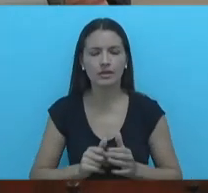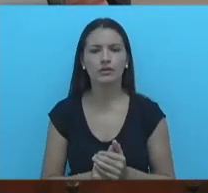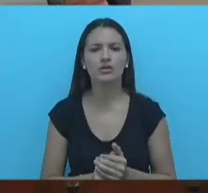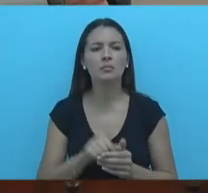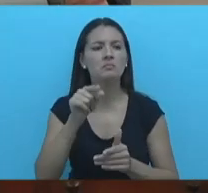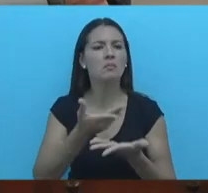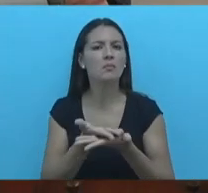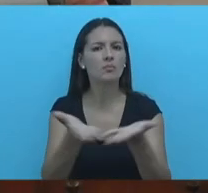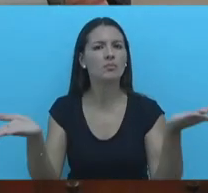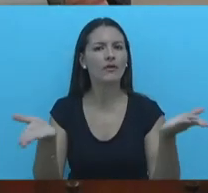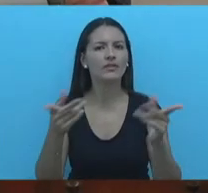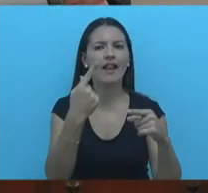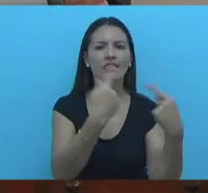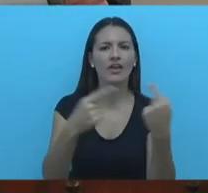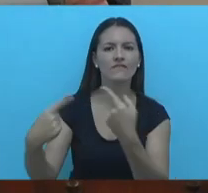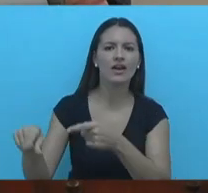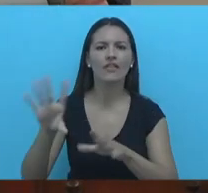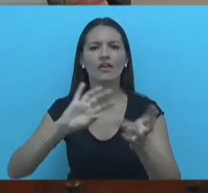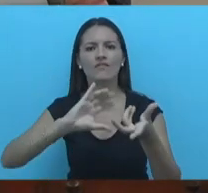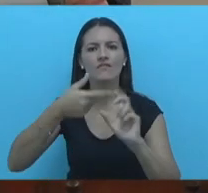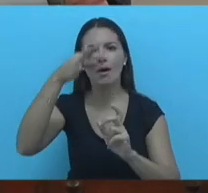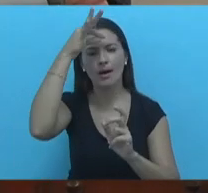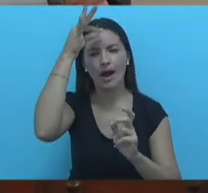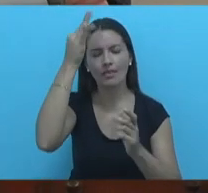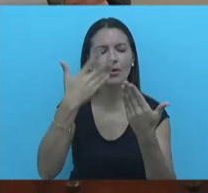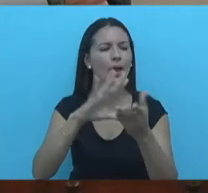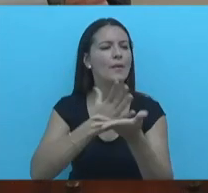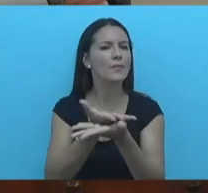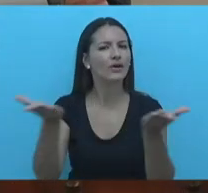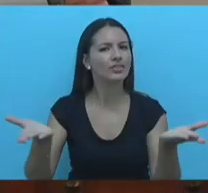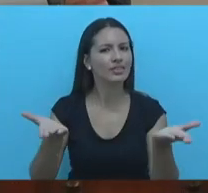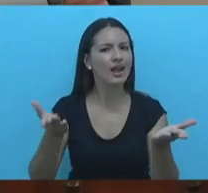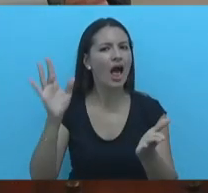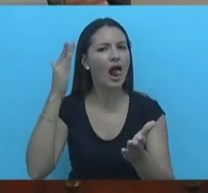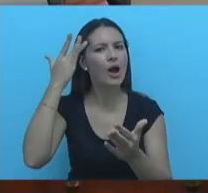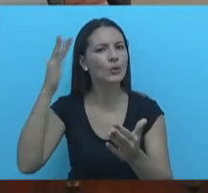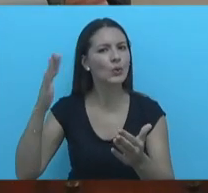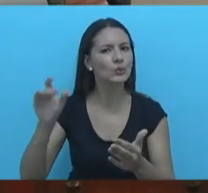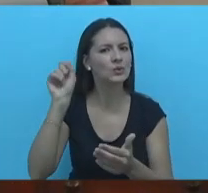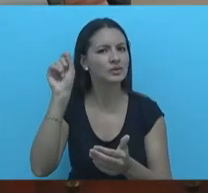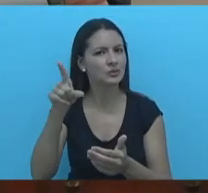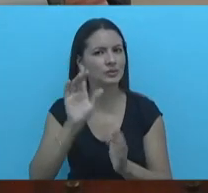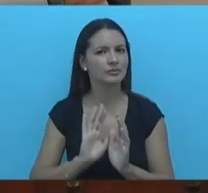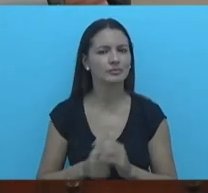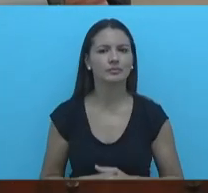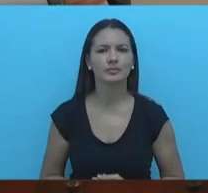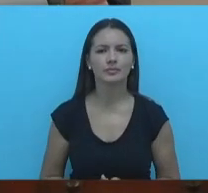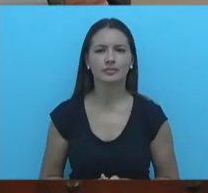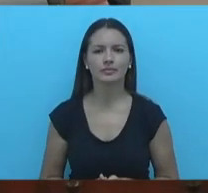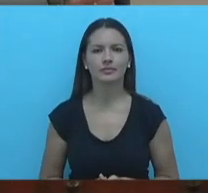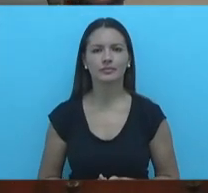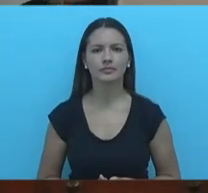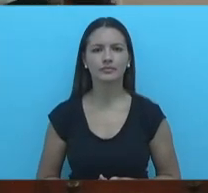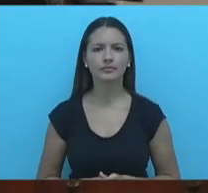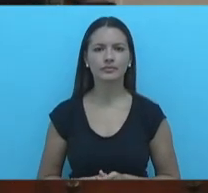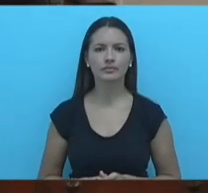arte referentes al reconocimiento y visibilidad de afrodescendientes y la valoración de sus aportes en la construcción de la